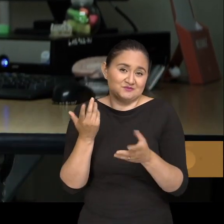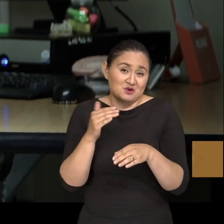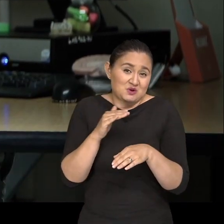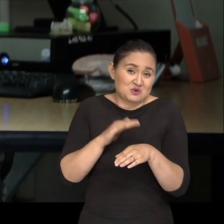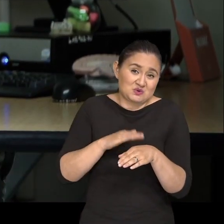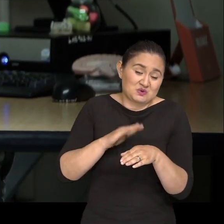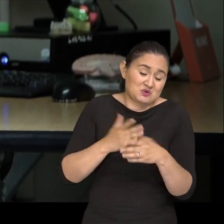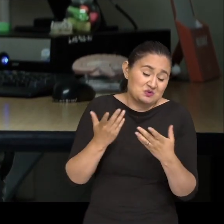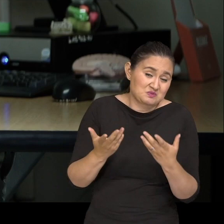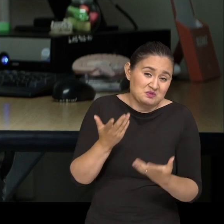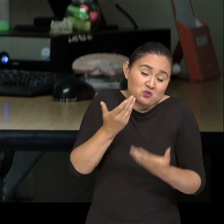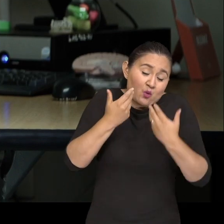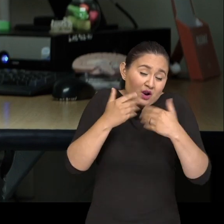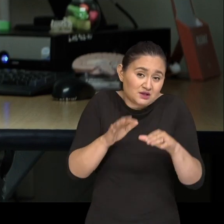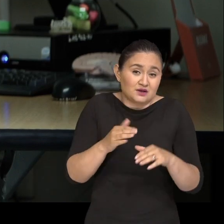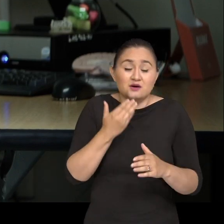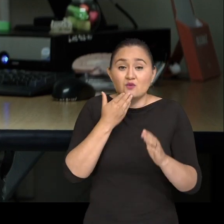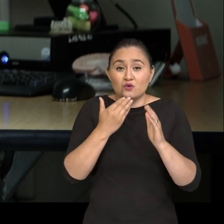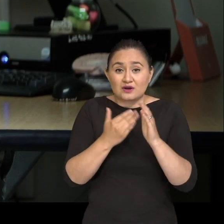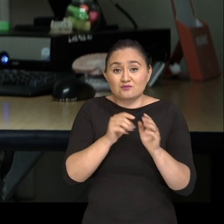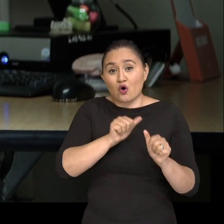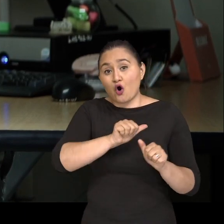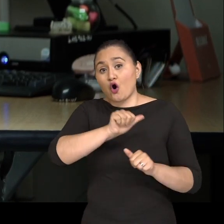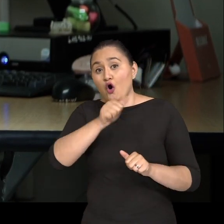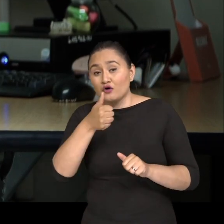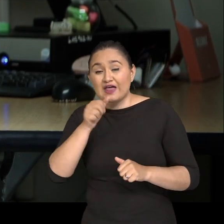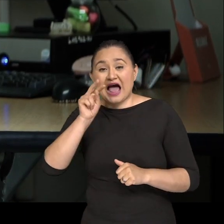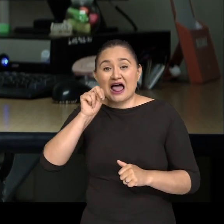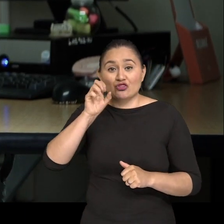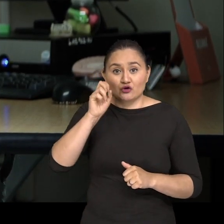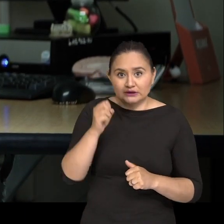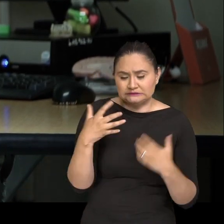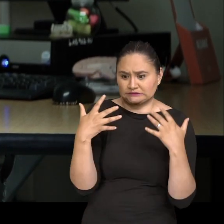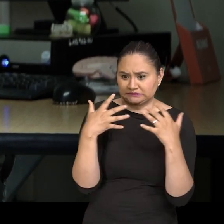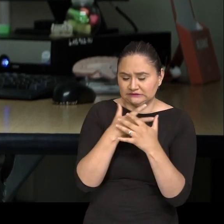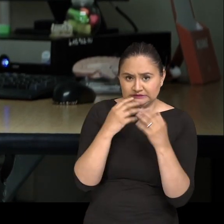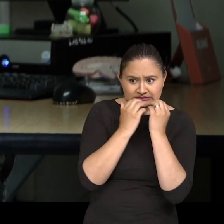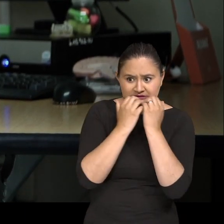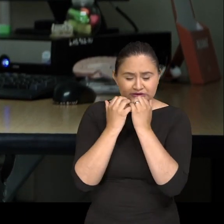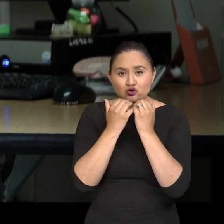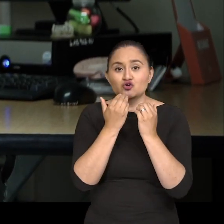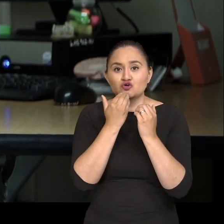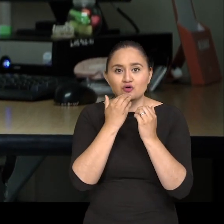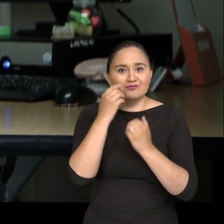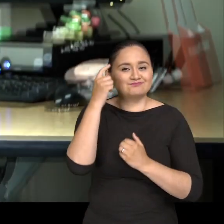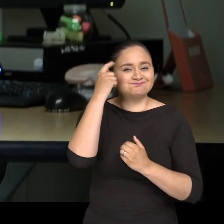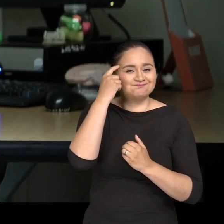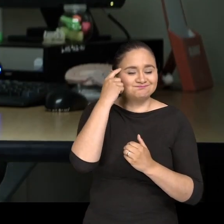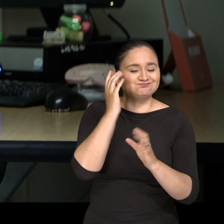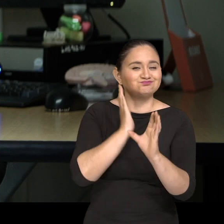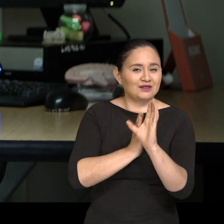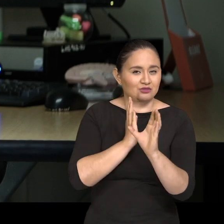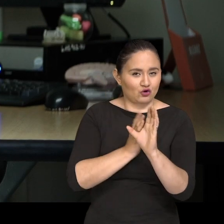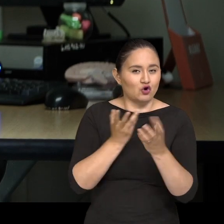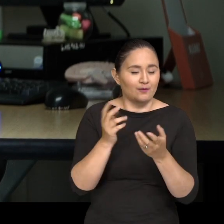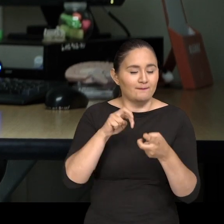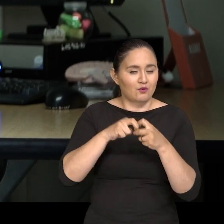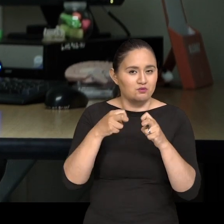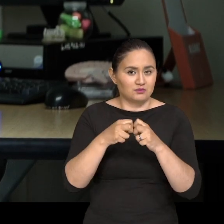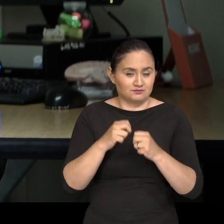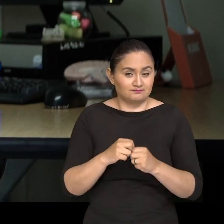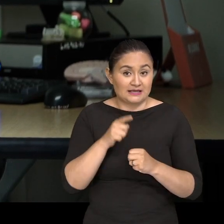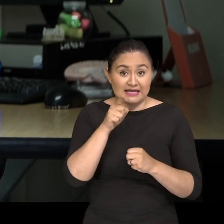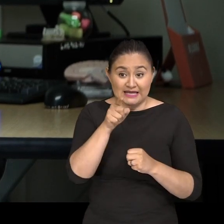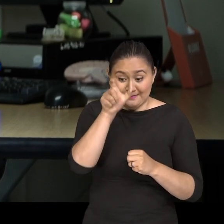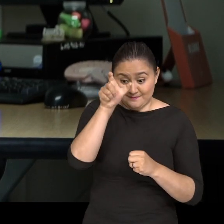esto es muy distinto de lo que es la anorexia nerviosa corresponde a un desorden de tipo psiquiátrico el paciente tiene un miedo